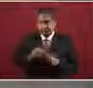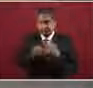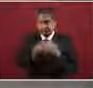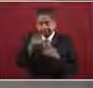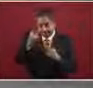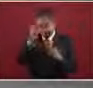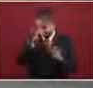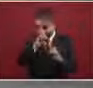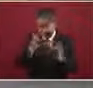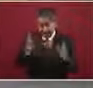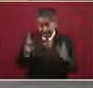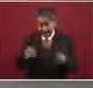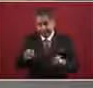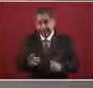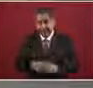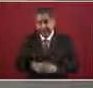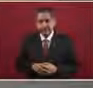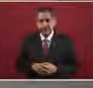polémicos.